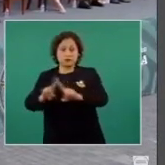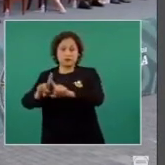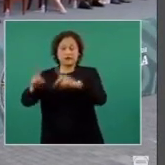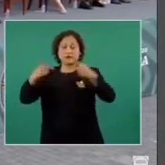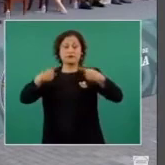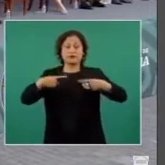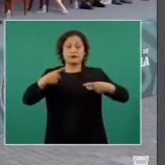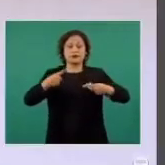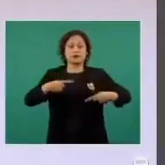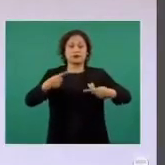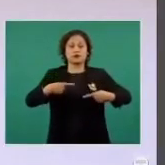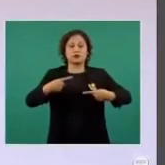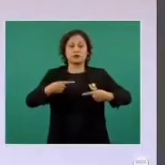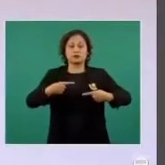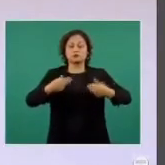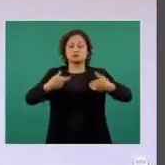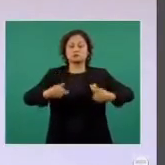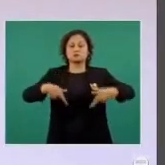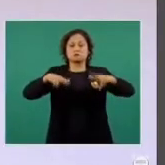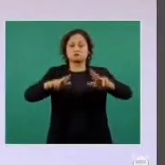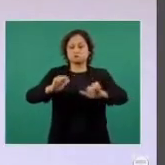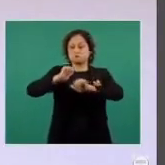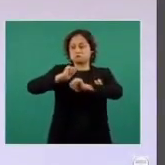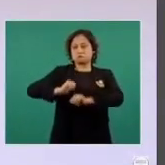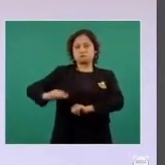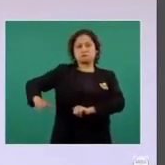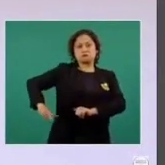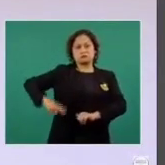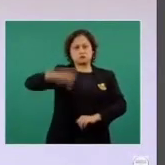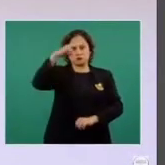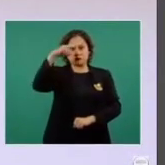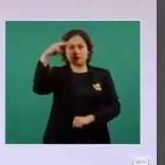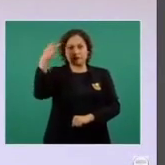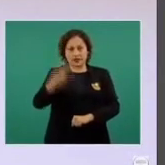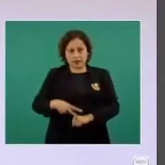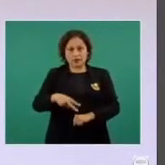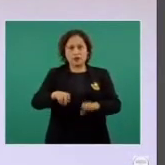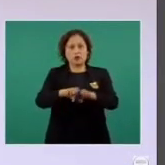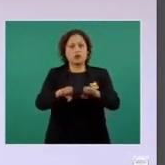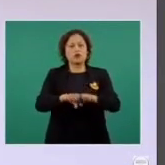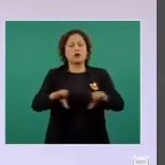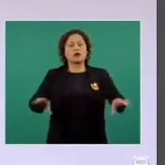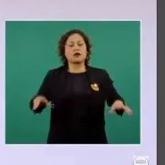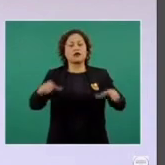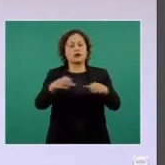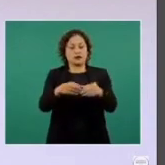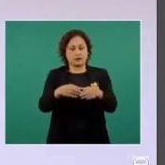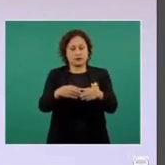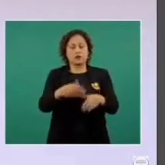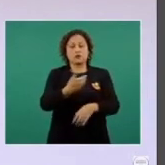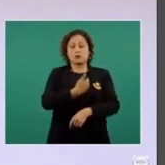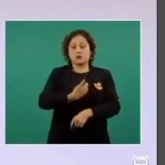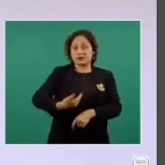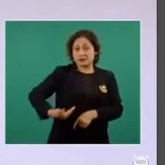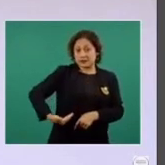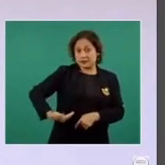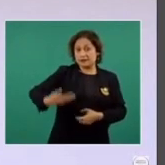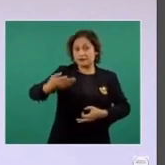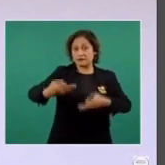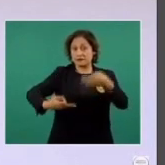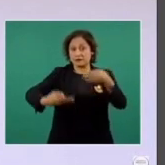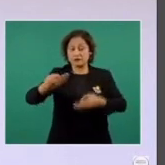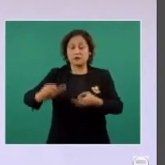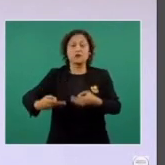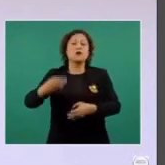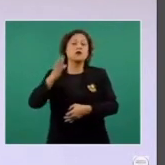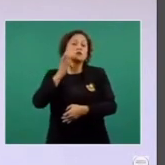México ha tenido en toda su historia. Y no como a lo mejor Vicente Fox hizo en su momento con el come si te vas, que le dice a Fidel, ¿no?,